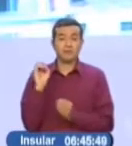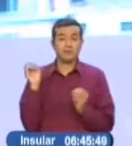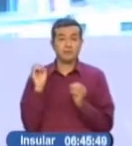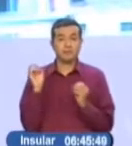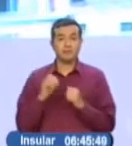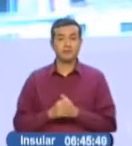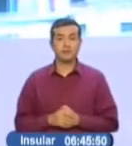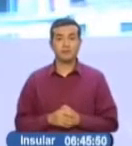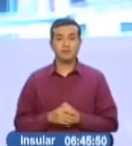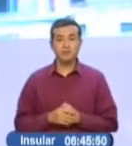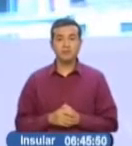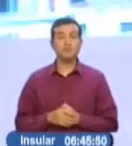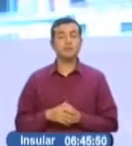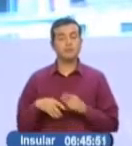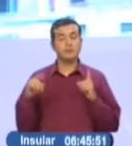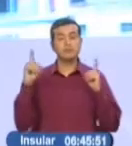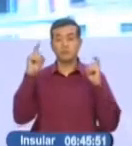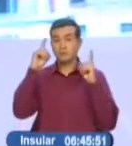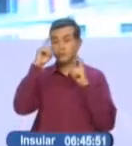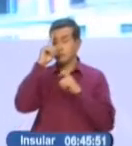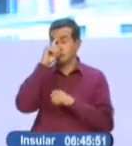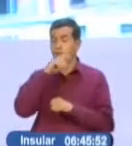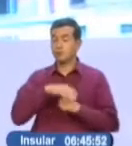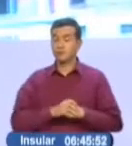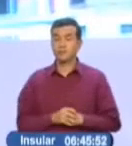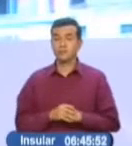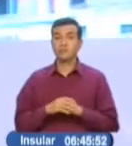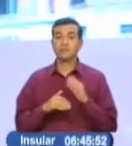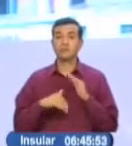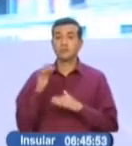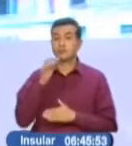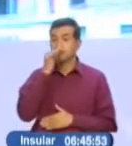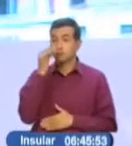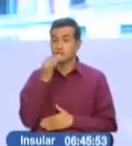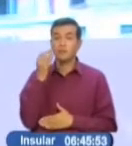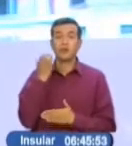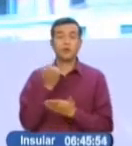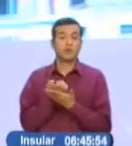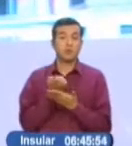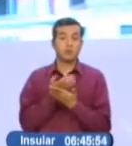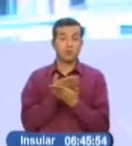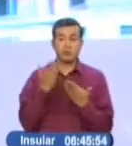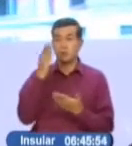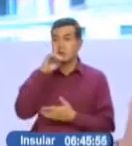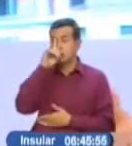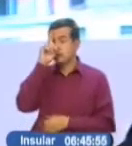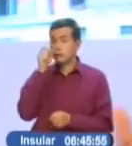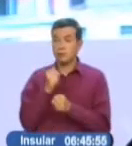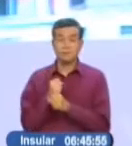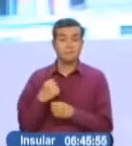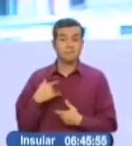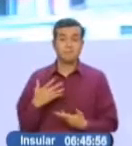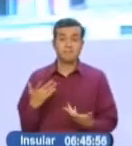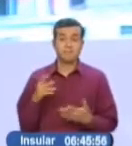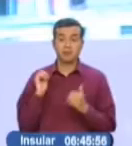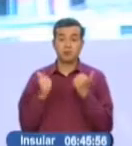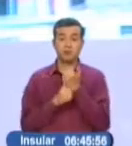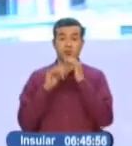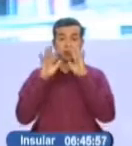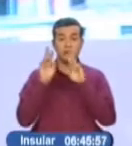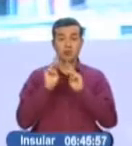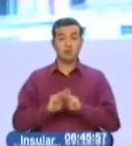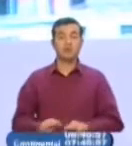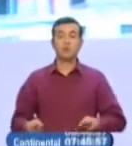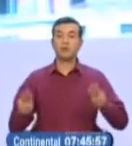que puede golpear sin duda al sector llamado real de una economía, que es la generación de empleo. La subsecretaria de